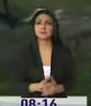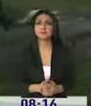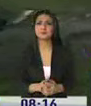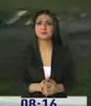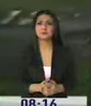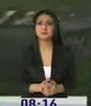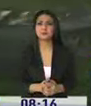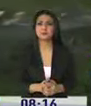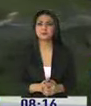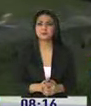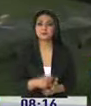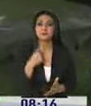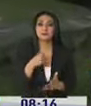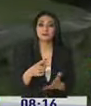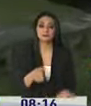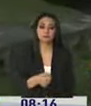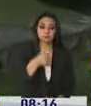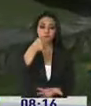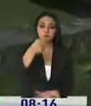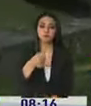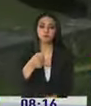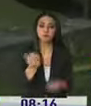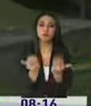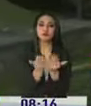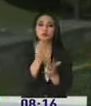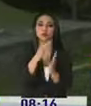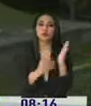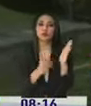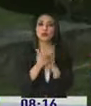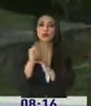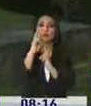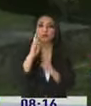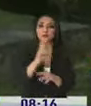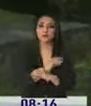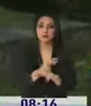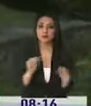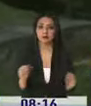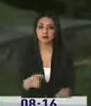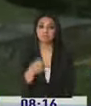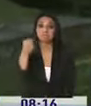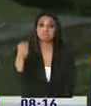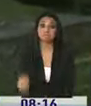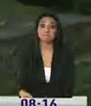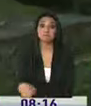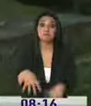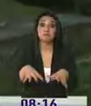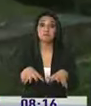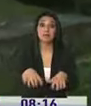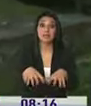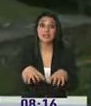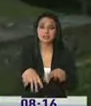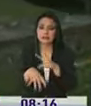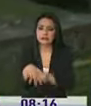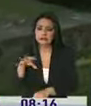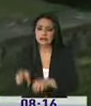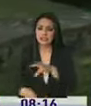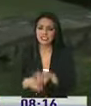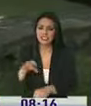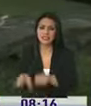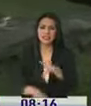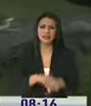la sacada de basura fuera de horarios de recolección. Cuando eso se hace, los perros callejizados y otro tipo